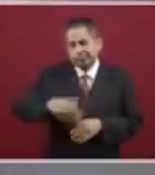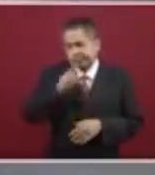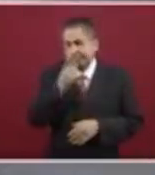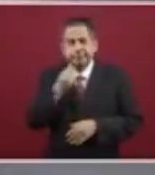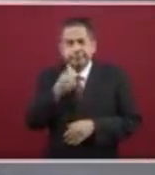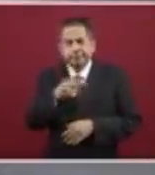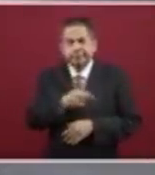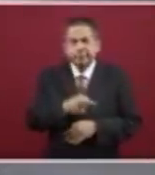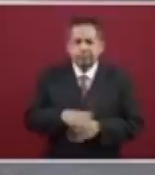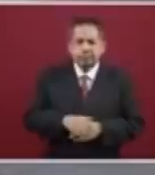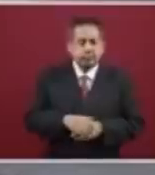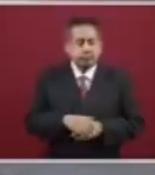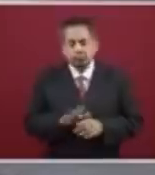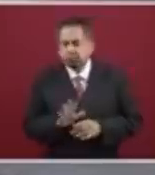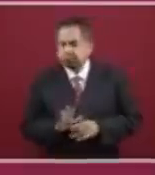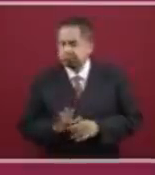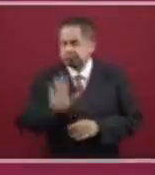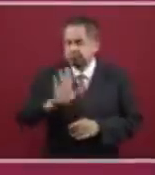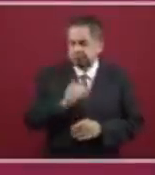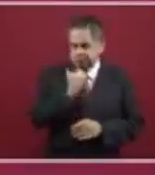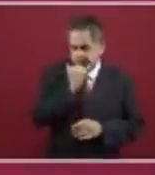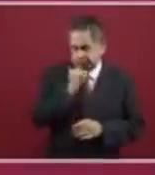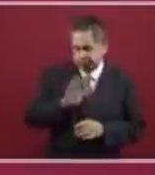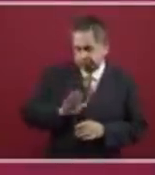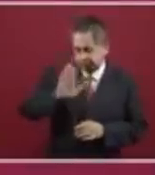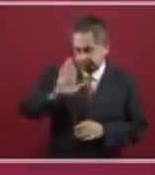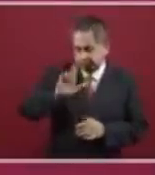abogados, presuntamente